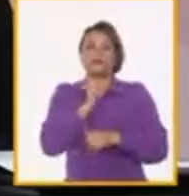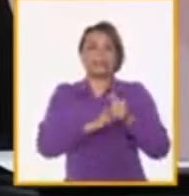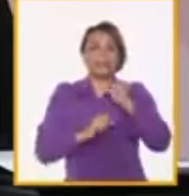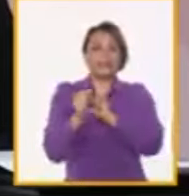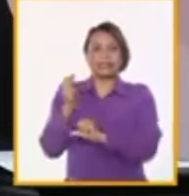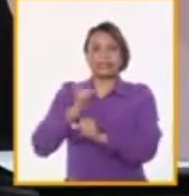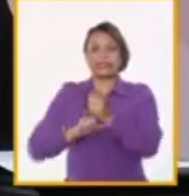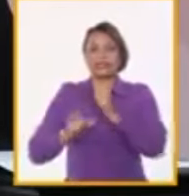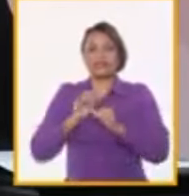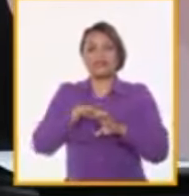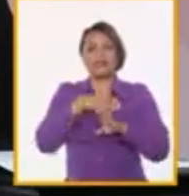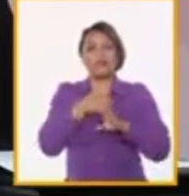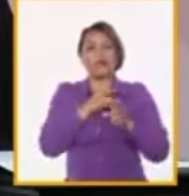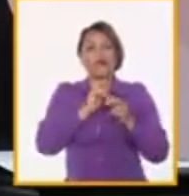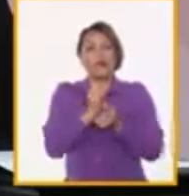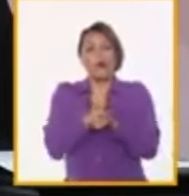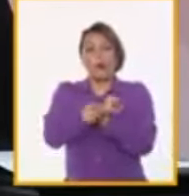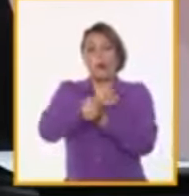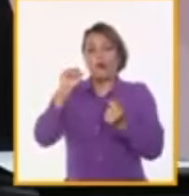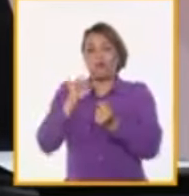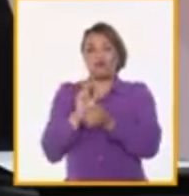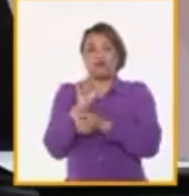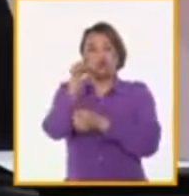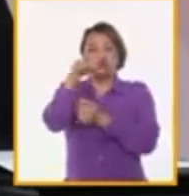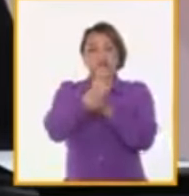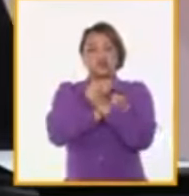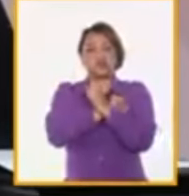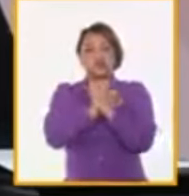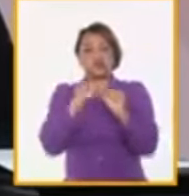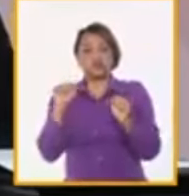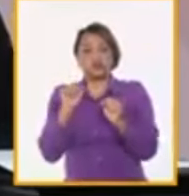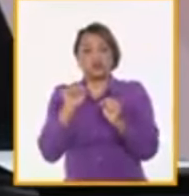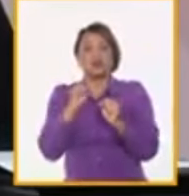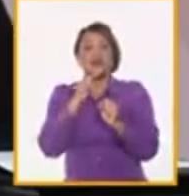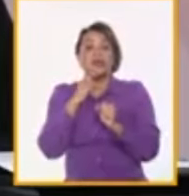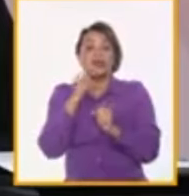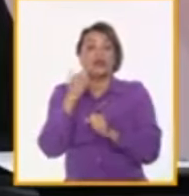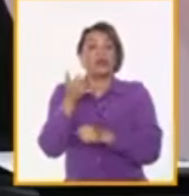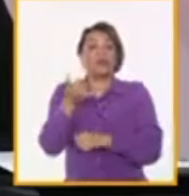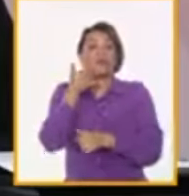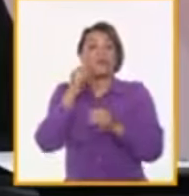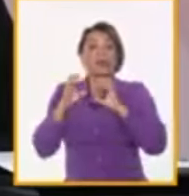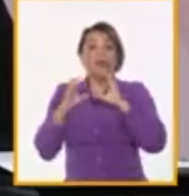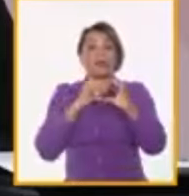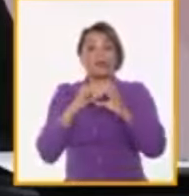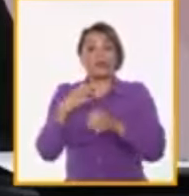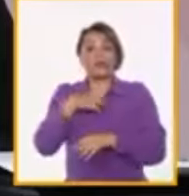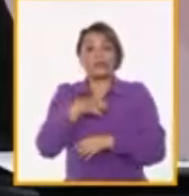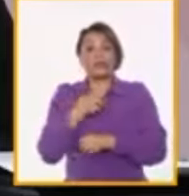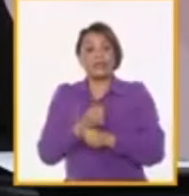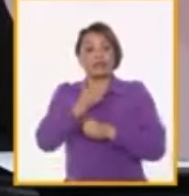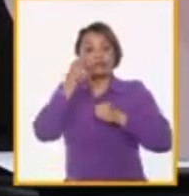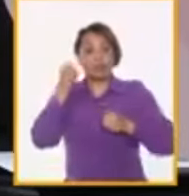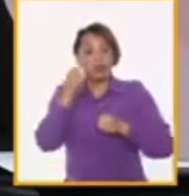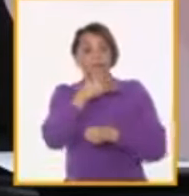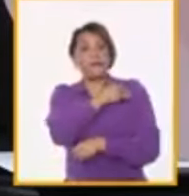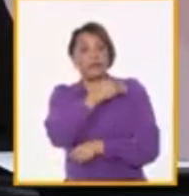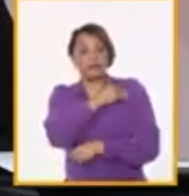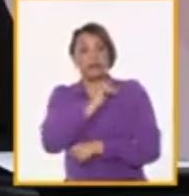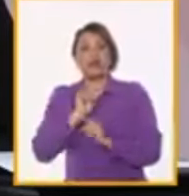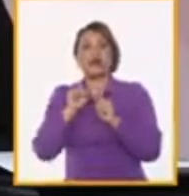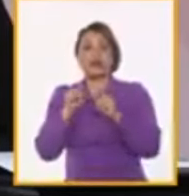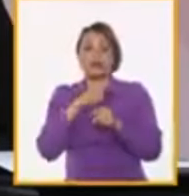tras explosión simultánea de los beepers de comunicación que tenían combatientes de Hezbollah y que ha dejado